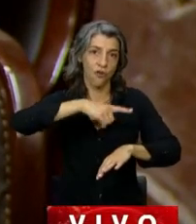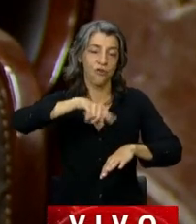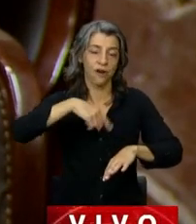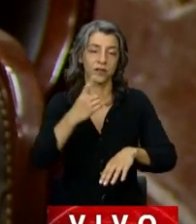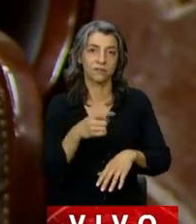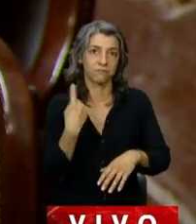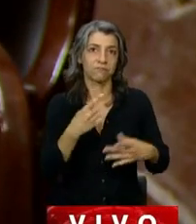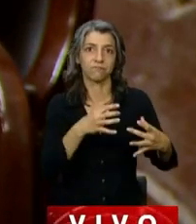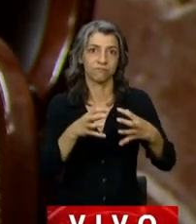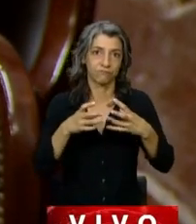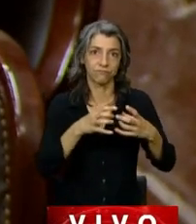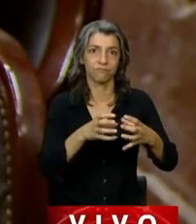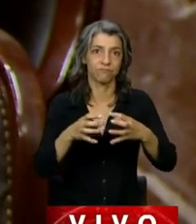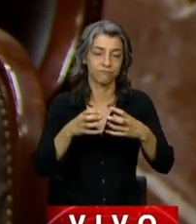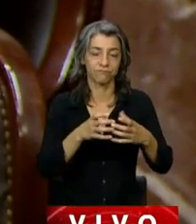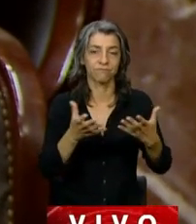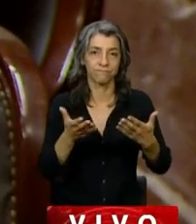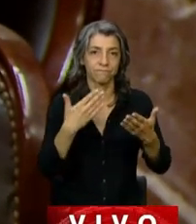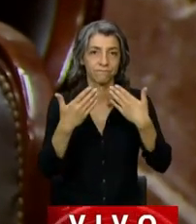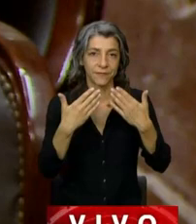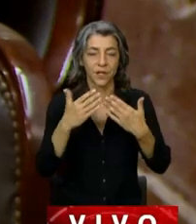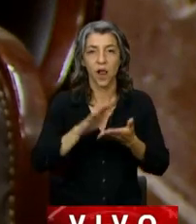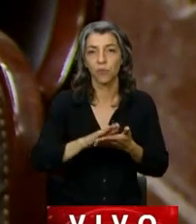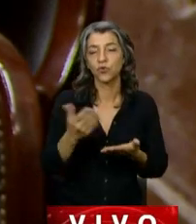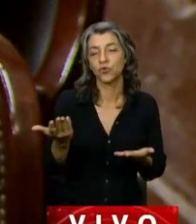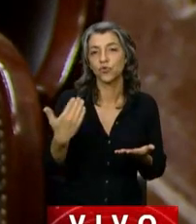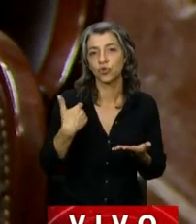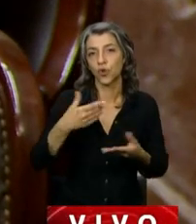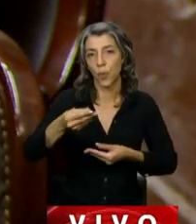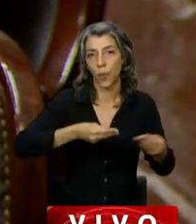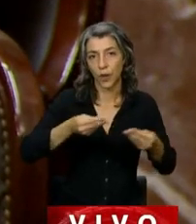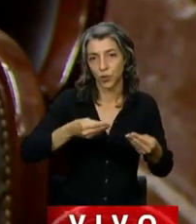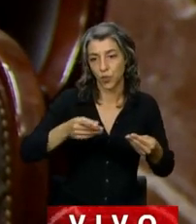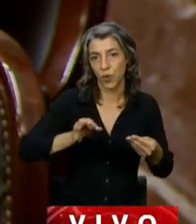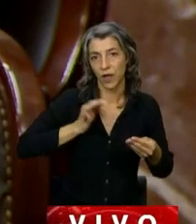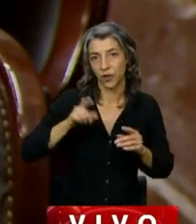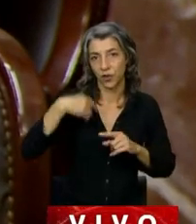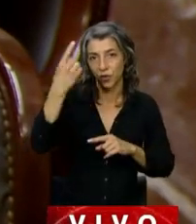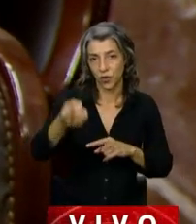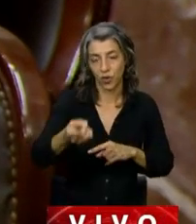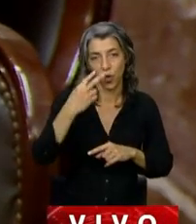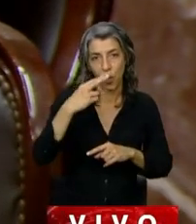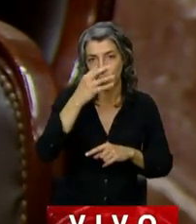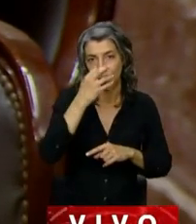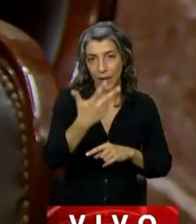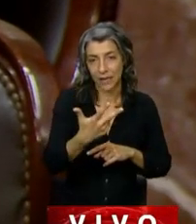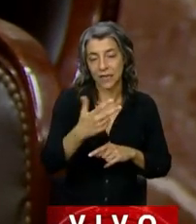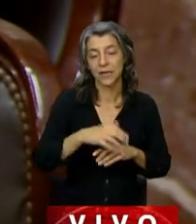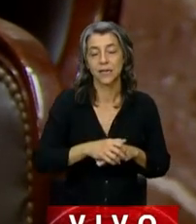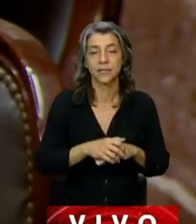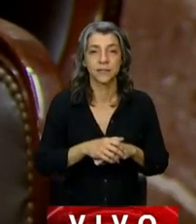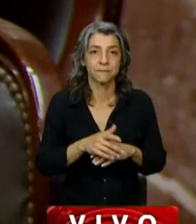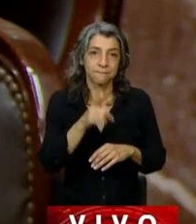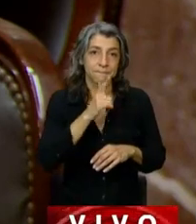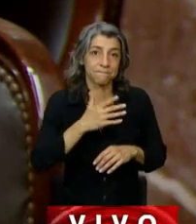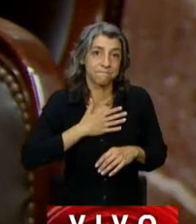estamos debatiendo, hablando sobre el presupuesto 2023. Creo que indudablemente es